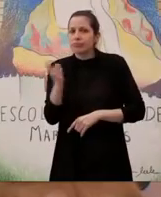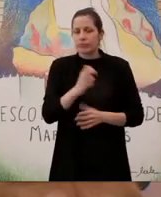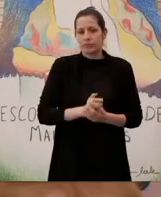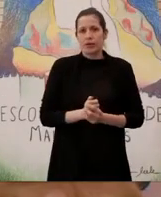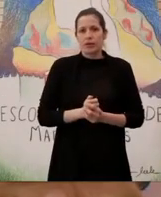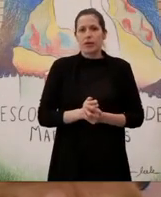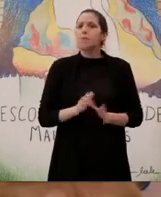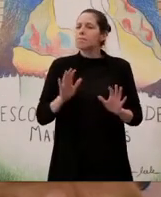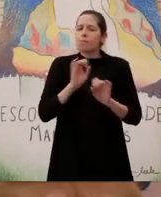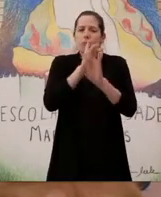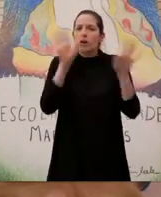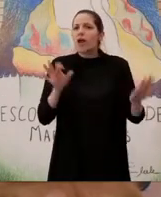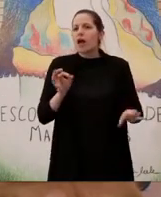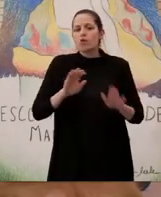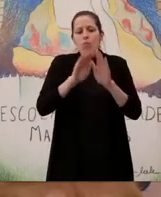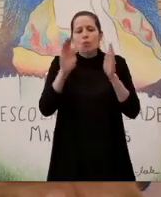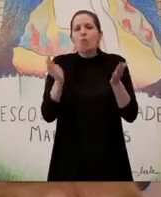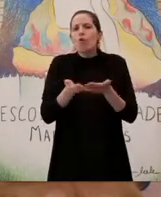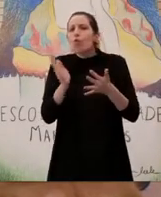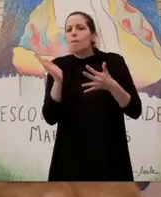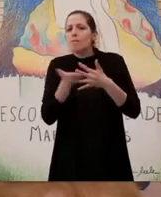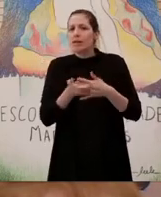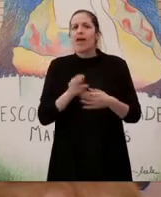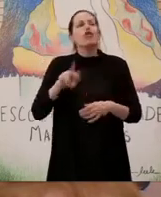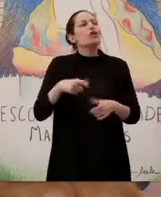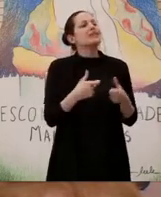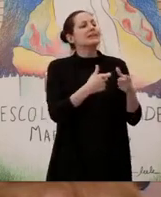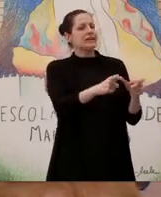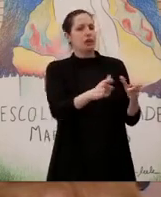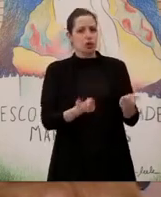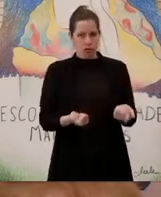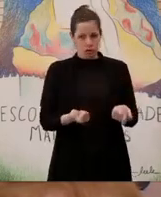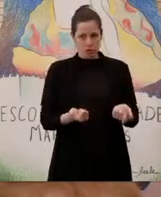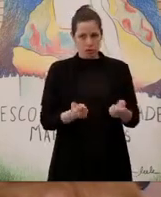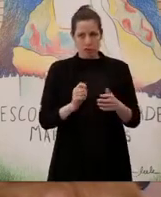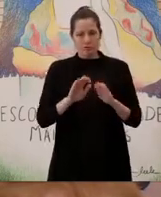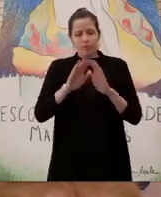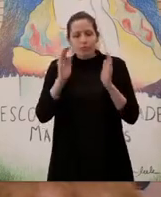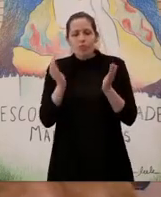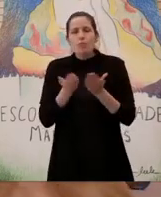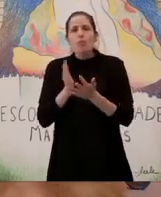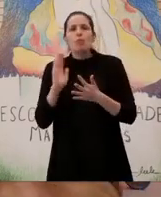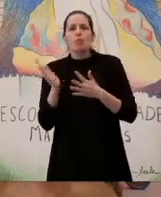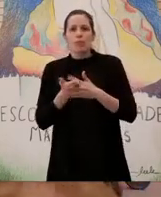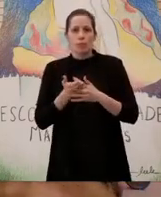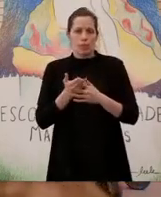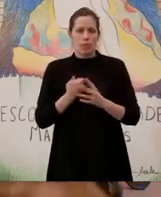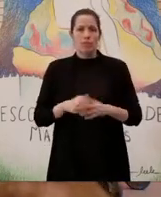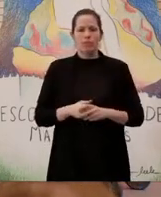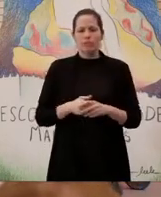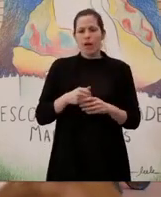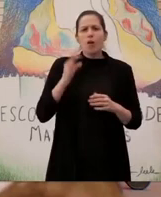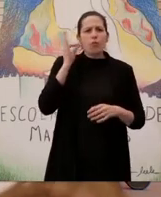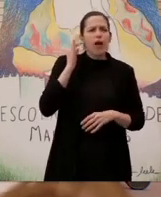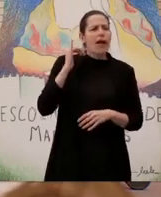que somos a mitad de no somos ningún sector somos a metade Pero somos todas diversas y plurales las mujeres tenía ideologías